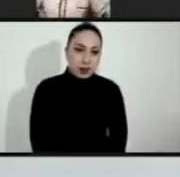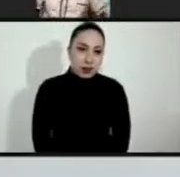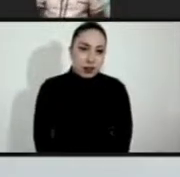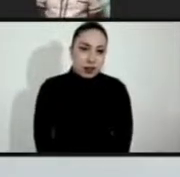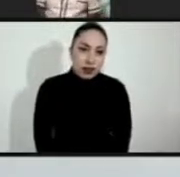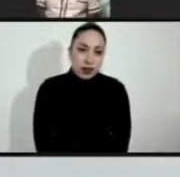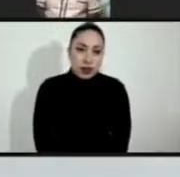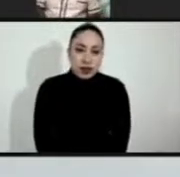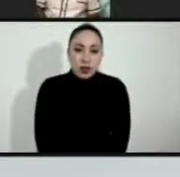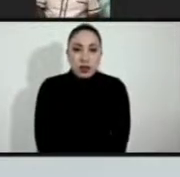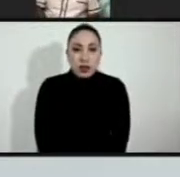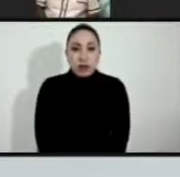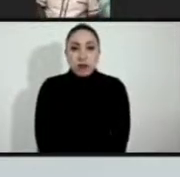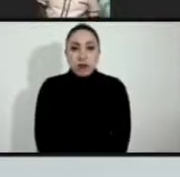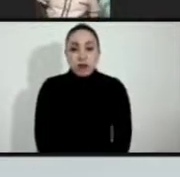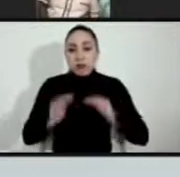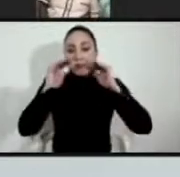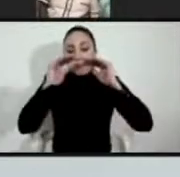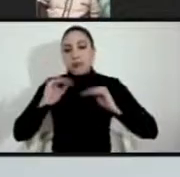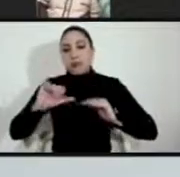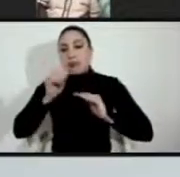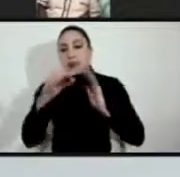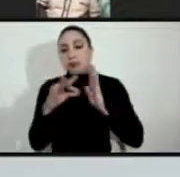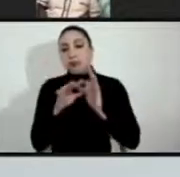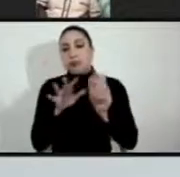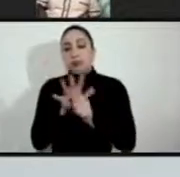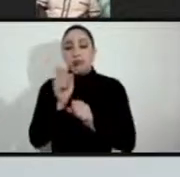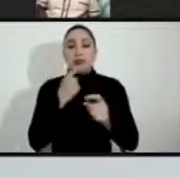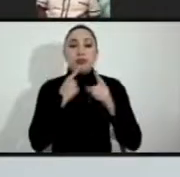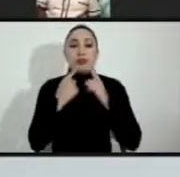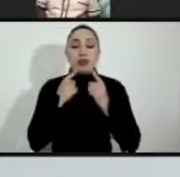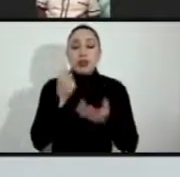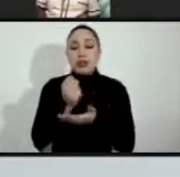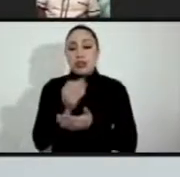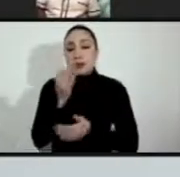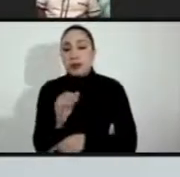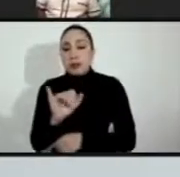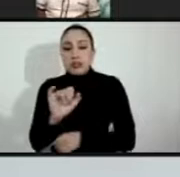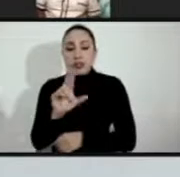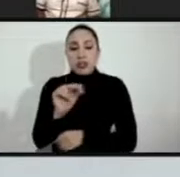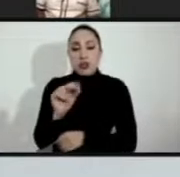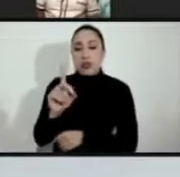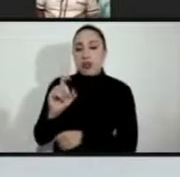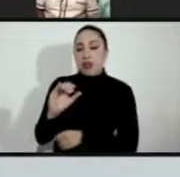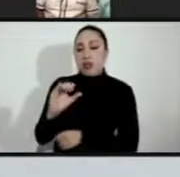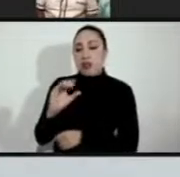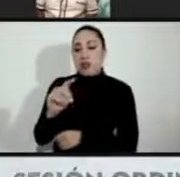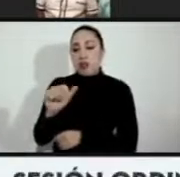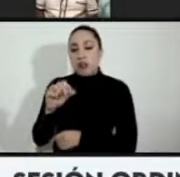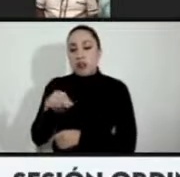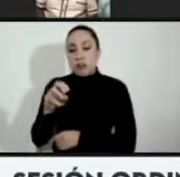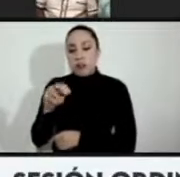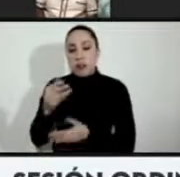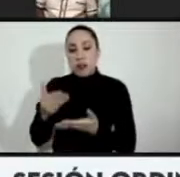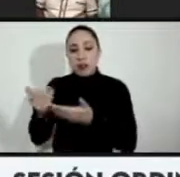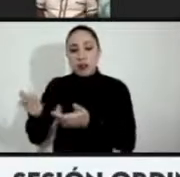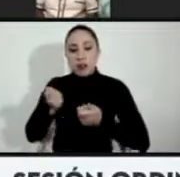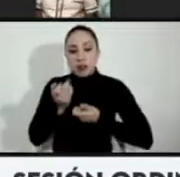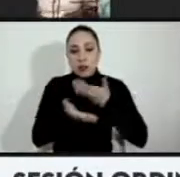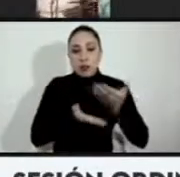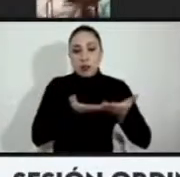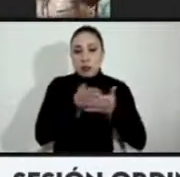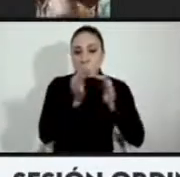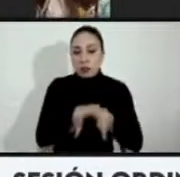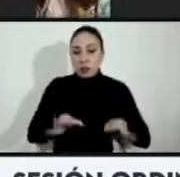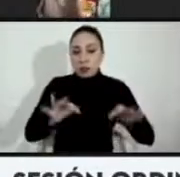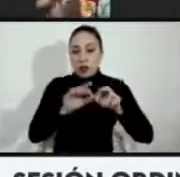El siguiente punto del orden del día es la discusión y en su caso aprobación del dictamen en sentido positivo a la proposición con punto de acuerdo por el que se exhorta al secretario de Obras y Servicios de la